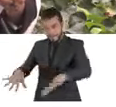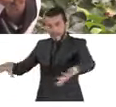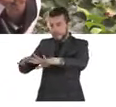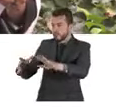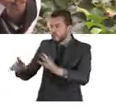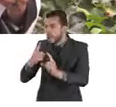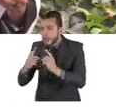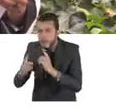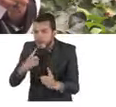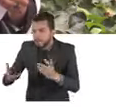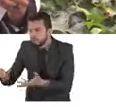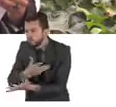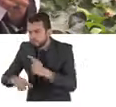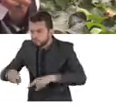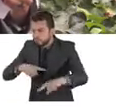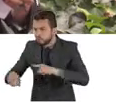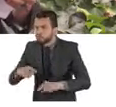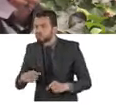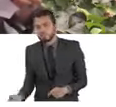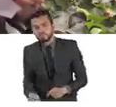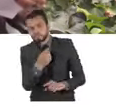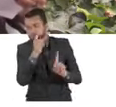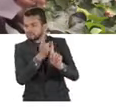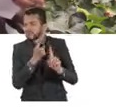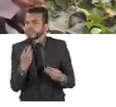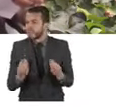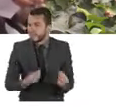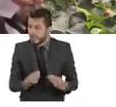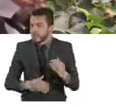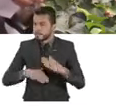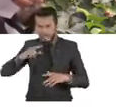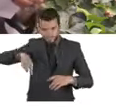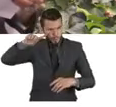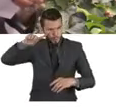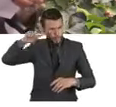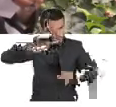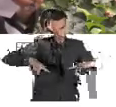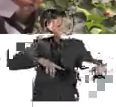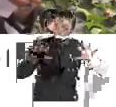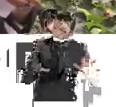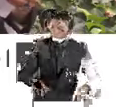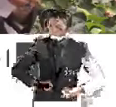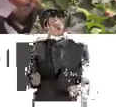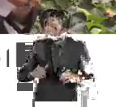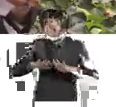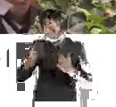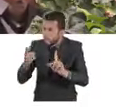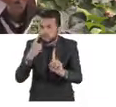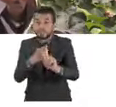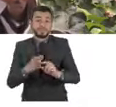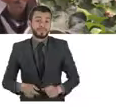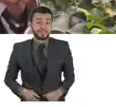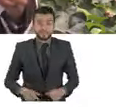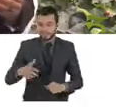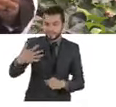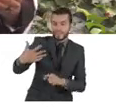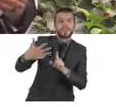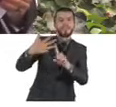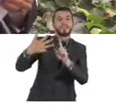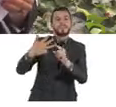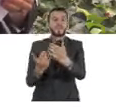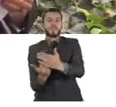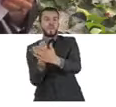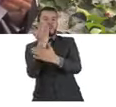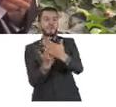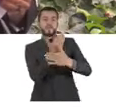generar acciones conjuntas en el marco de una nueva gobernanza de la ciudad. A través de la innovación,